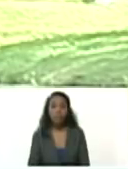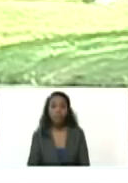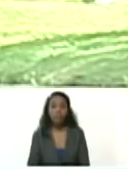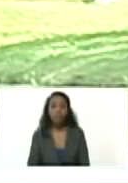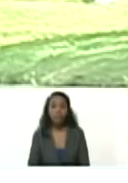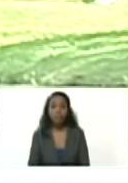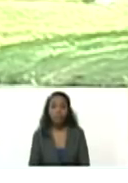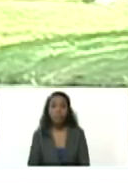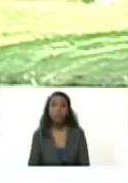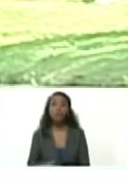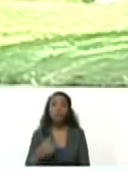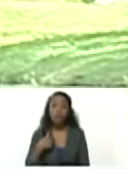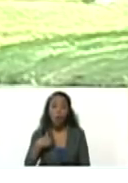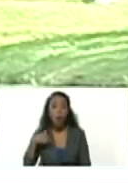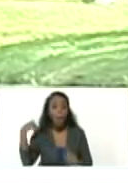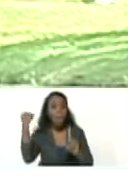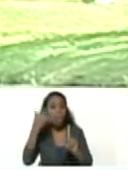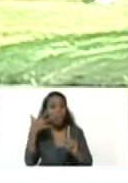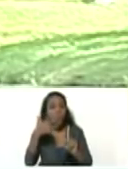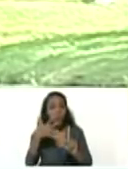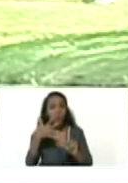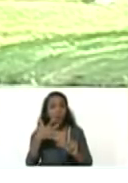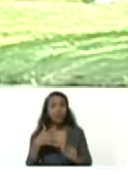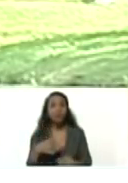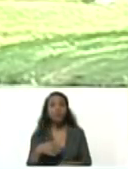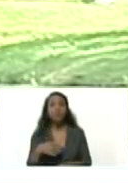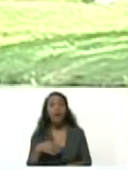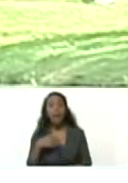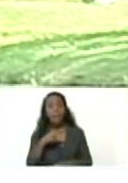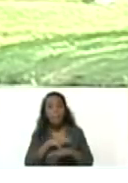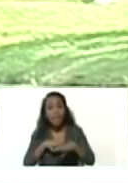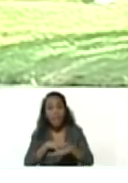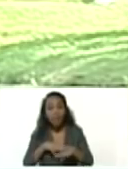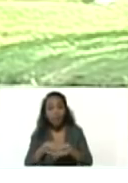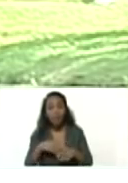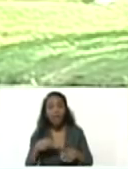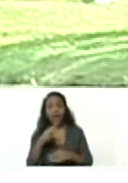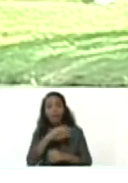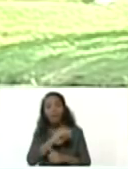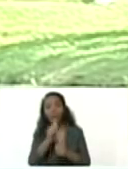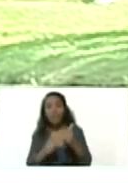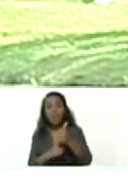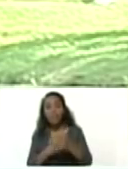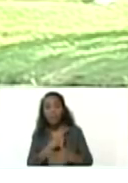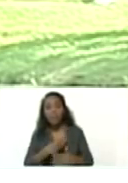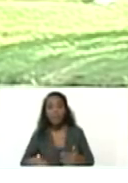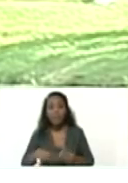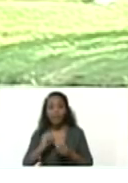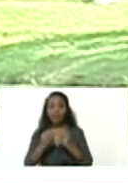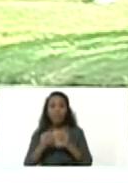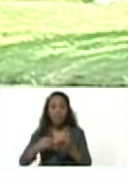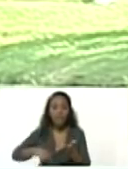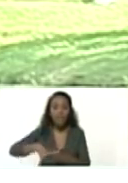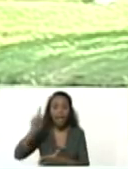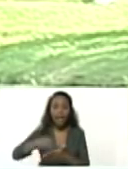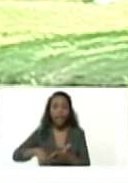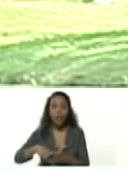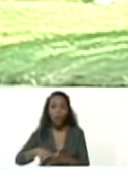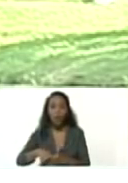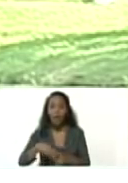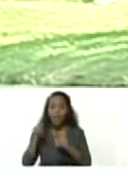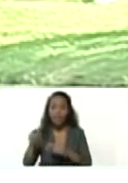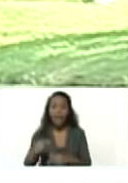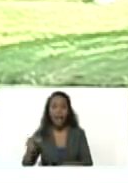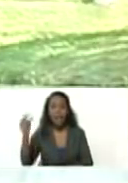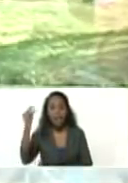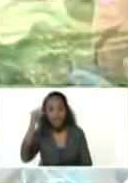yo le instruyo al ministro de la Secretaría de la Presidencia que prepare el decreto para firmarlo de inmediato y decretar el